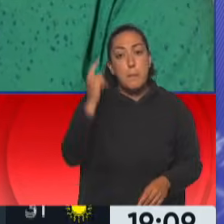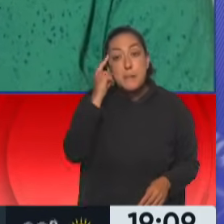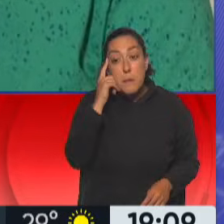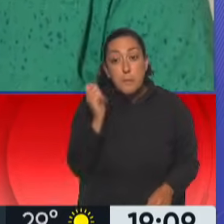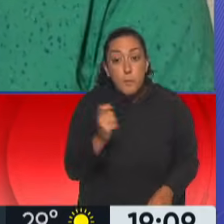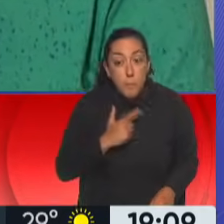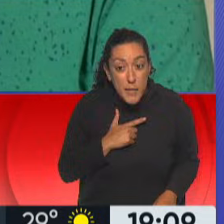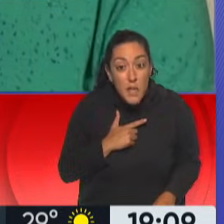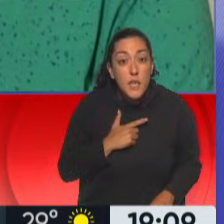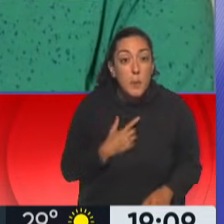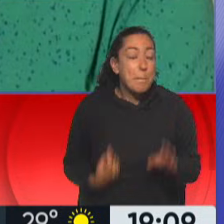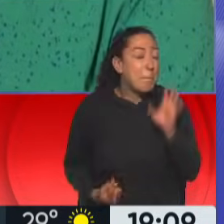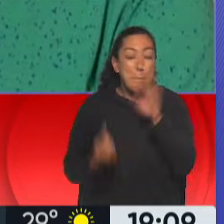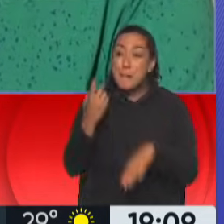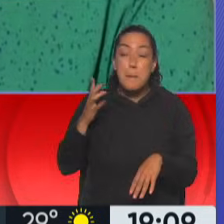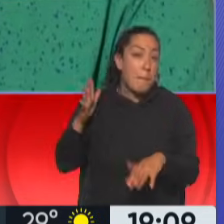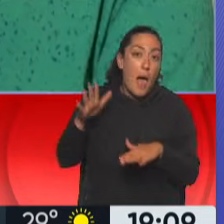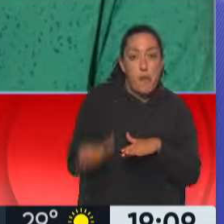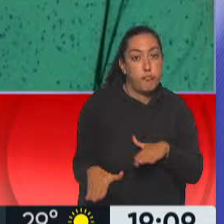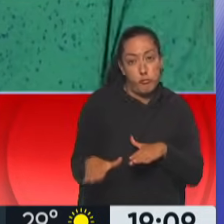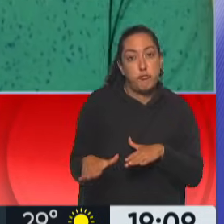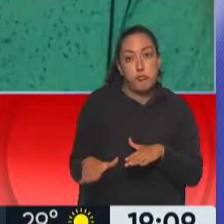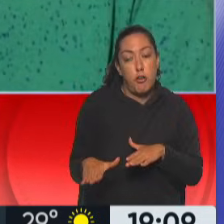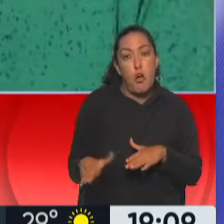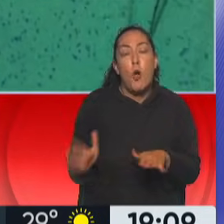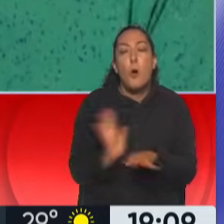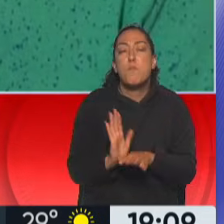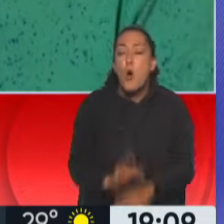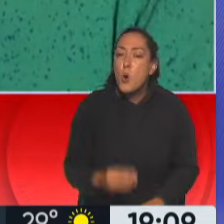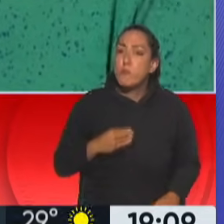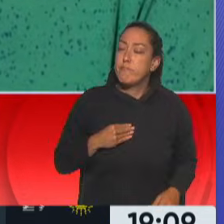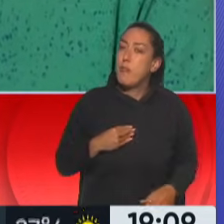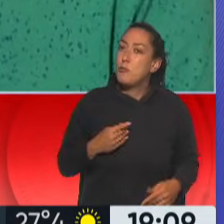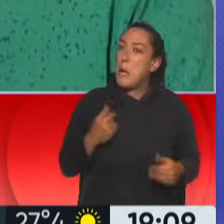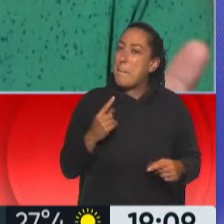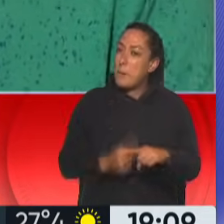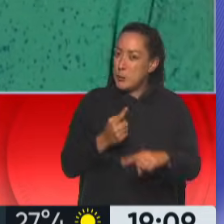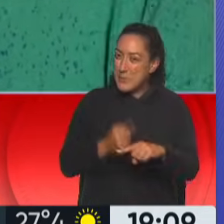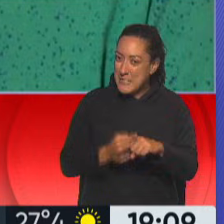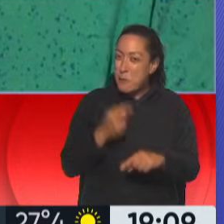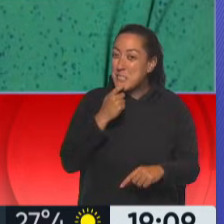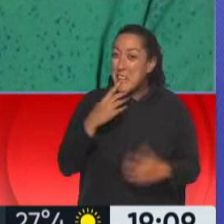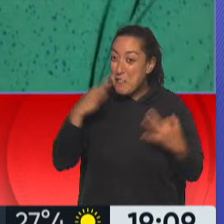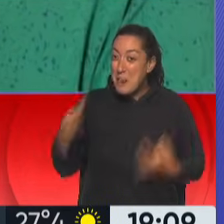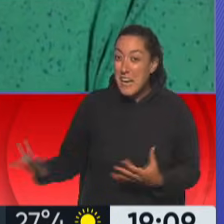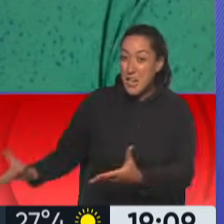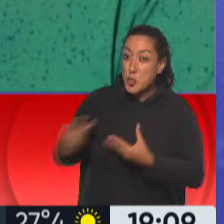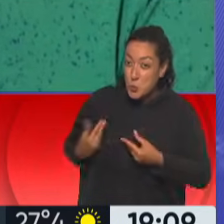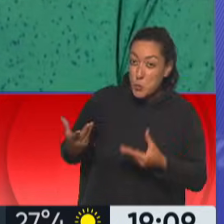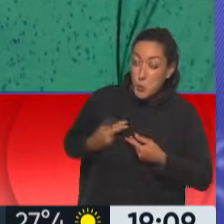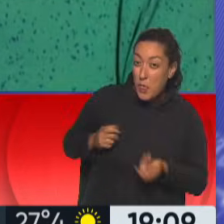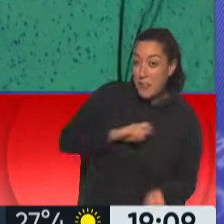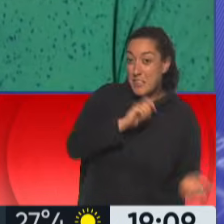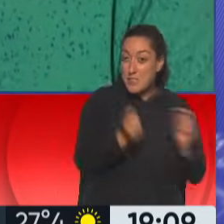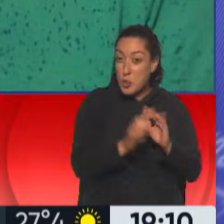de los primeros pasos de buena fe que podría tener esta gente, si en realidad nos van a ayudar en una